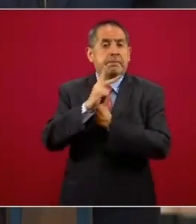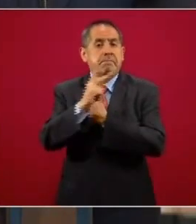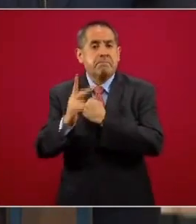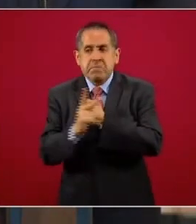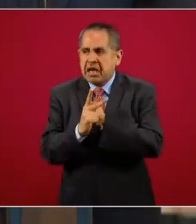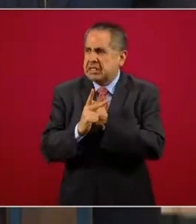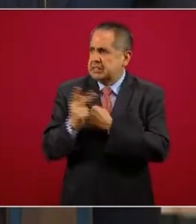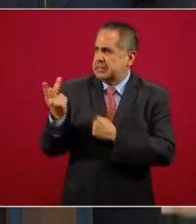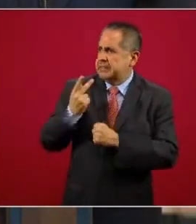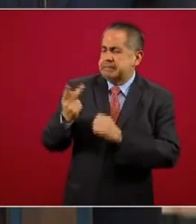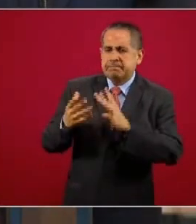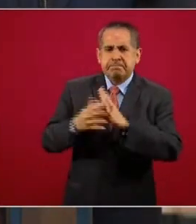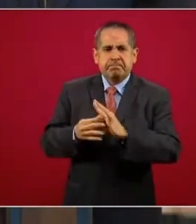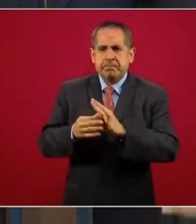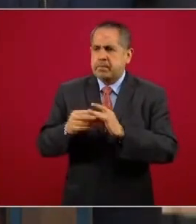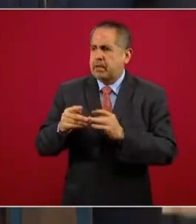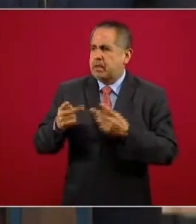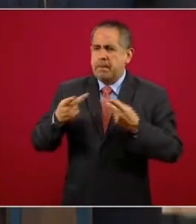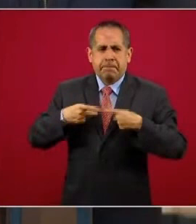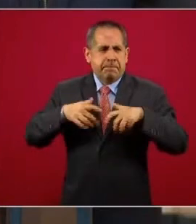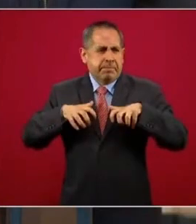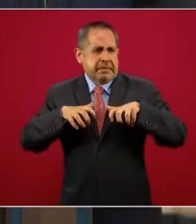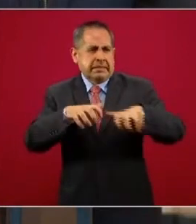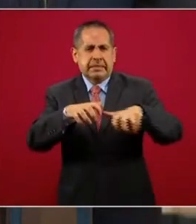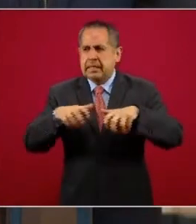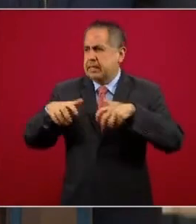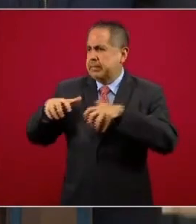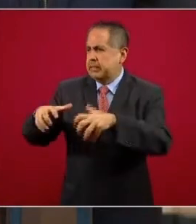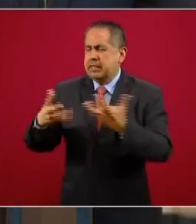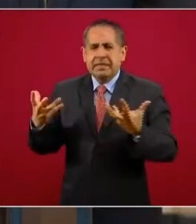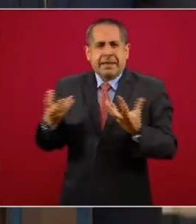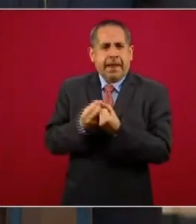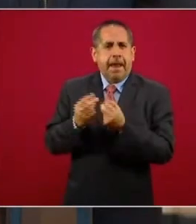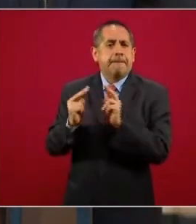somos pueblos vecinos